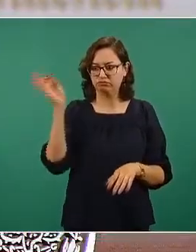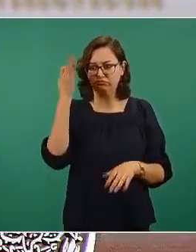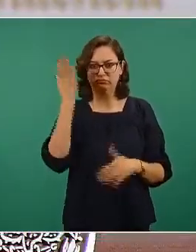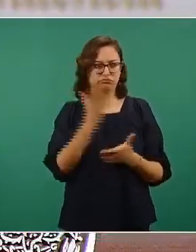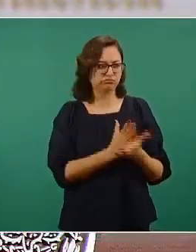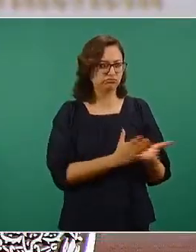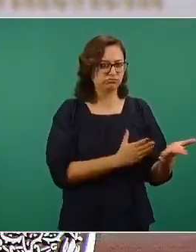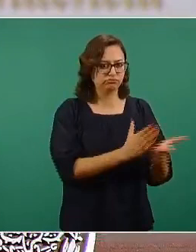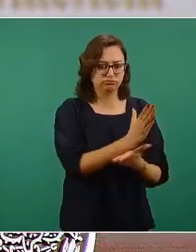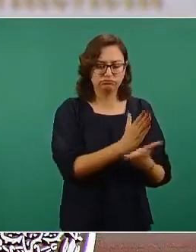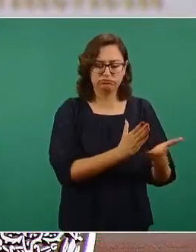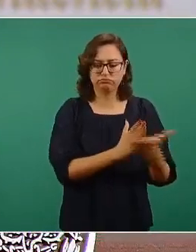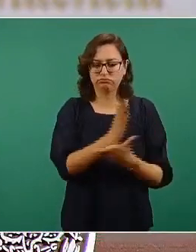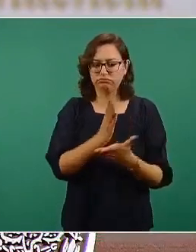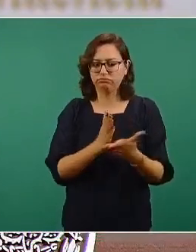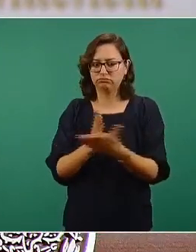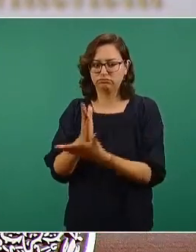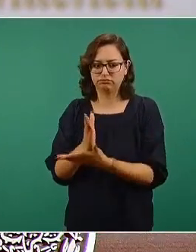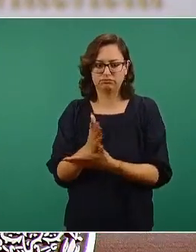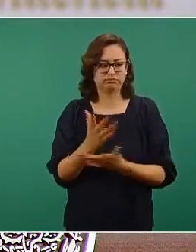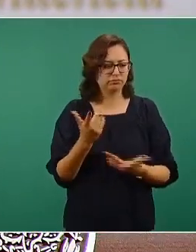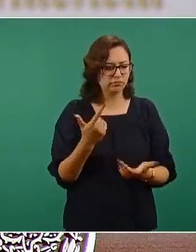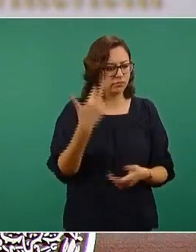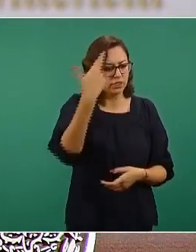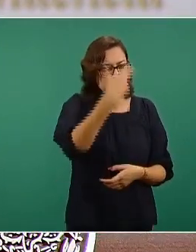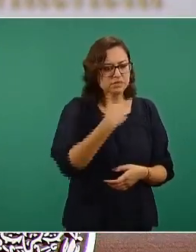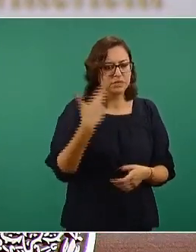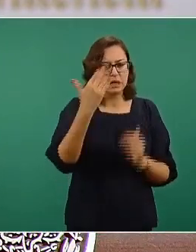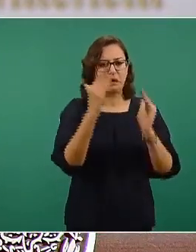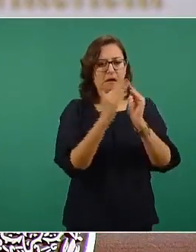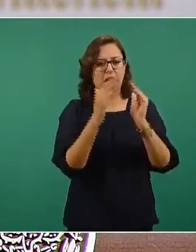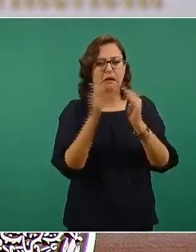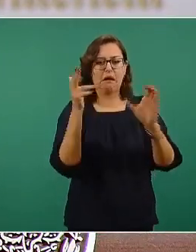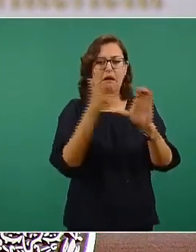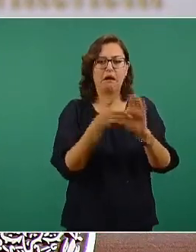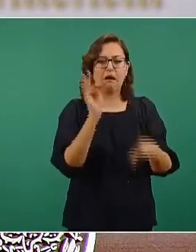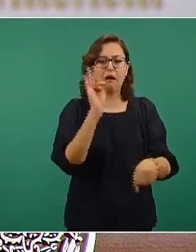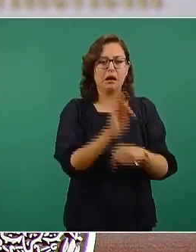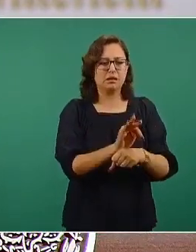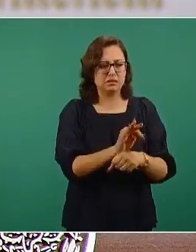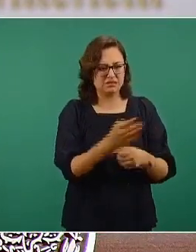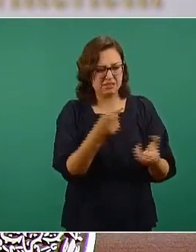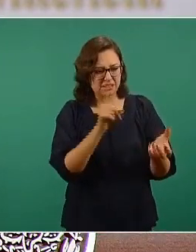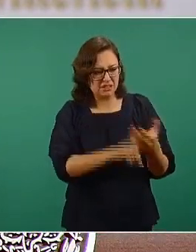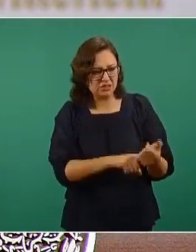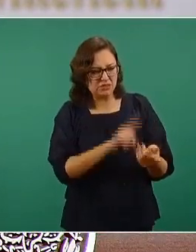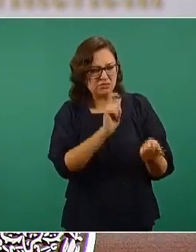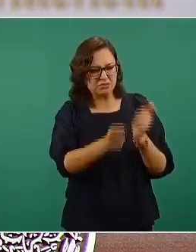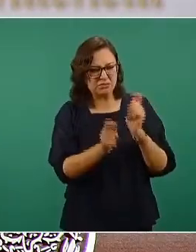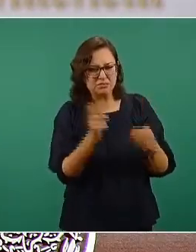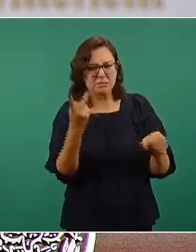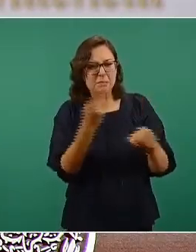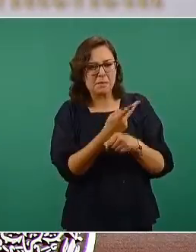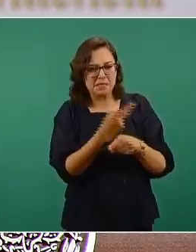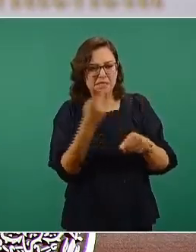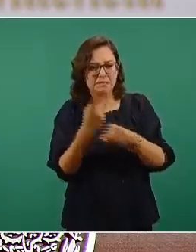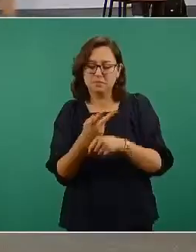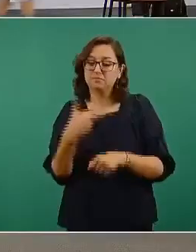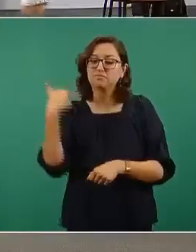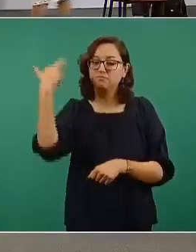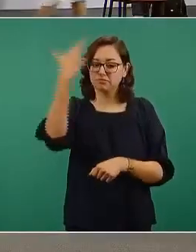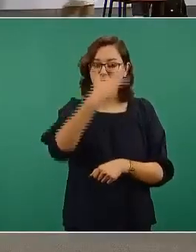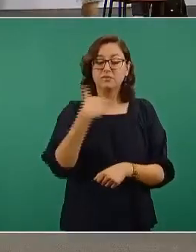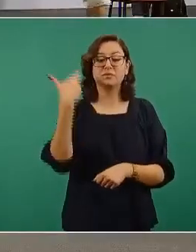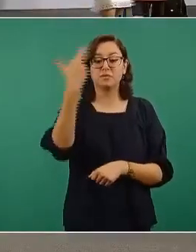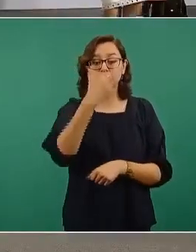condiciones en que se prestan estos servicios por parte de estas organizaciones sociales, en razón de